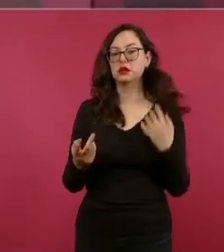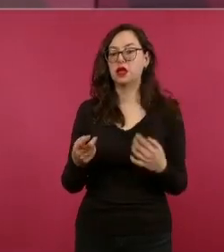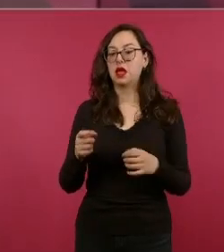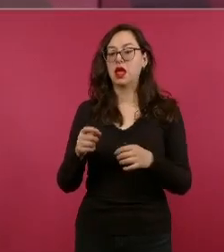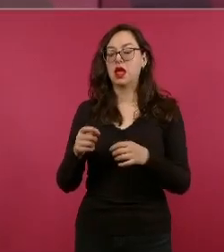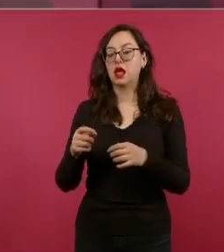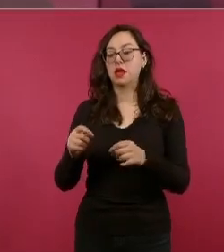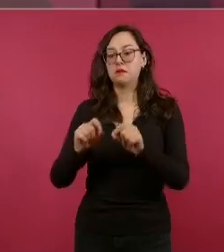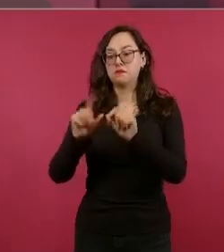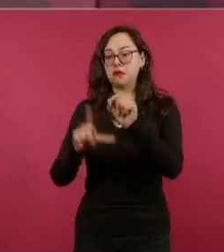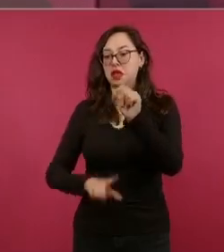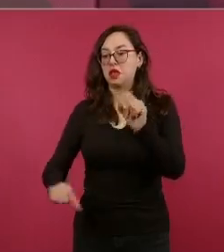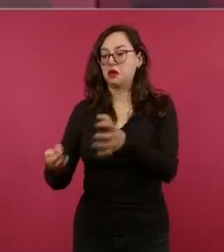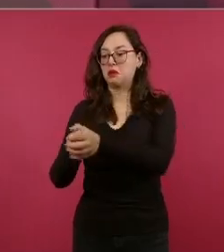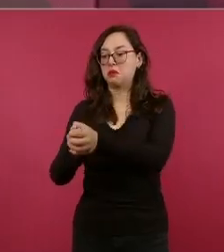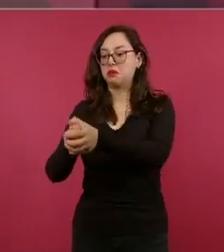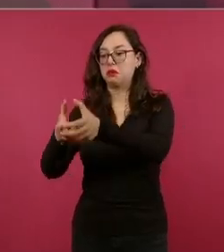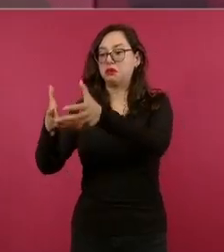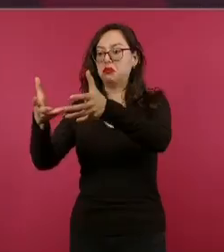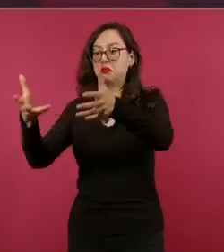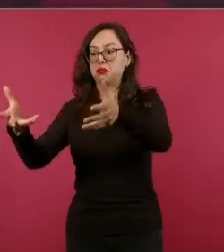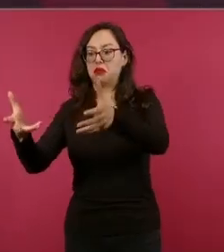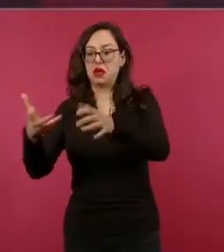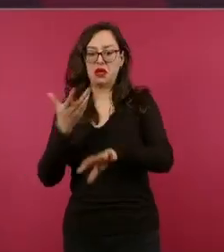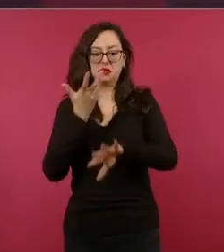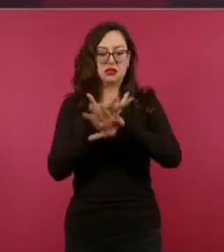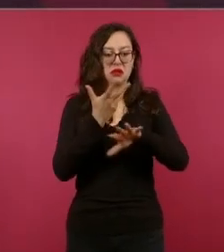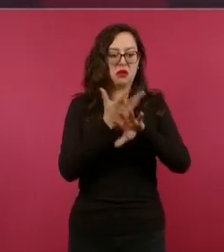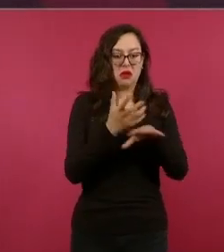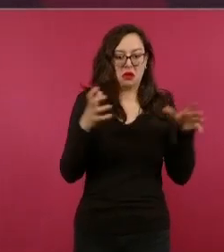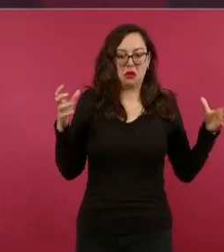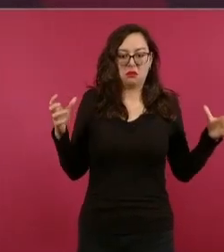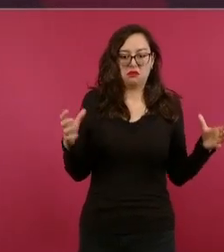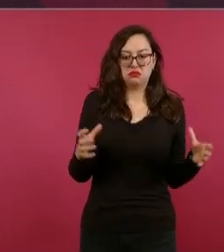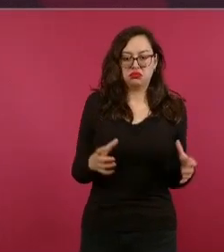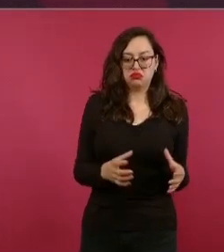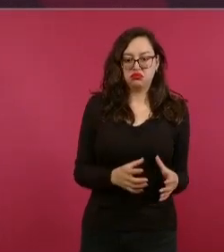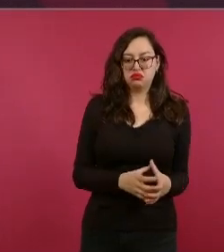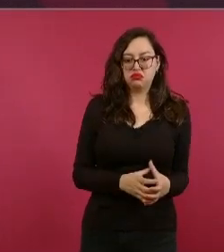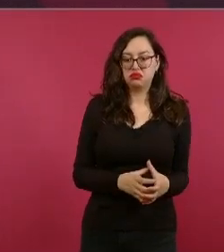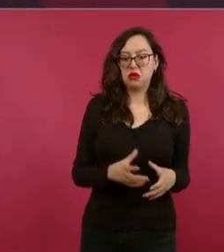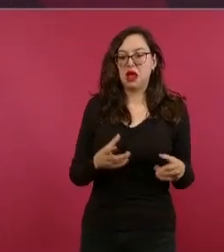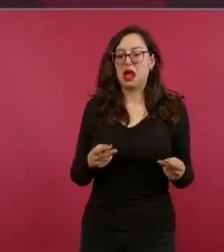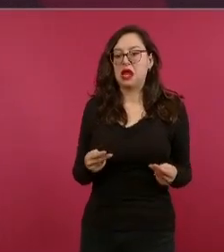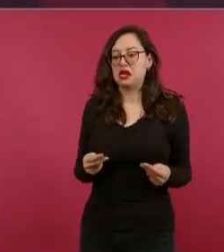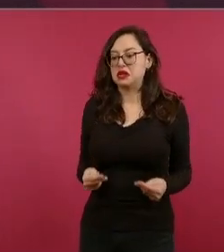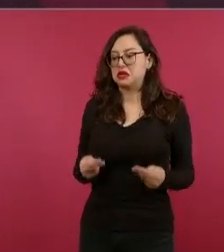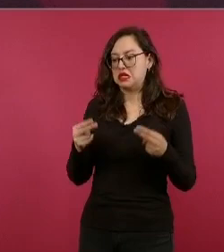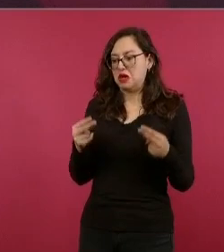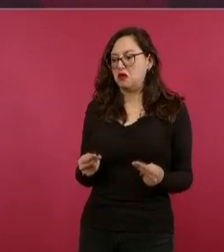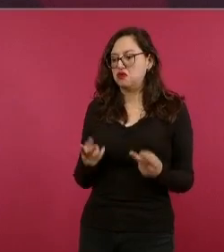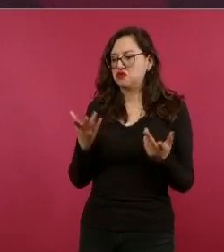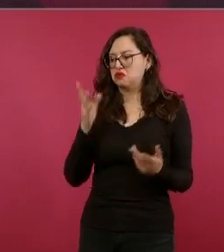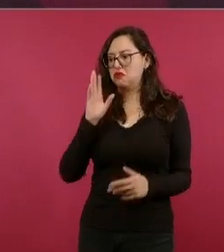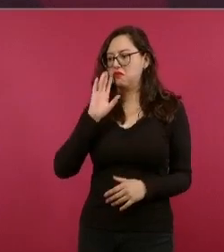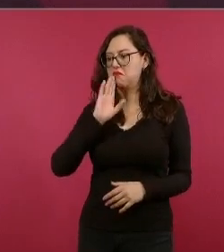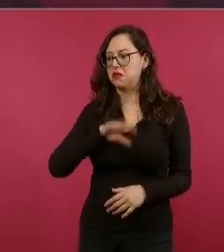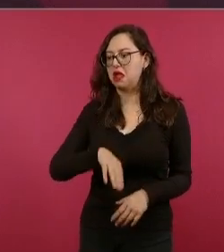crecía mucho el déficit, que era más lo que compraba Estados